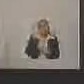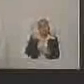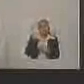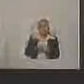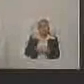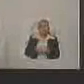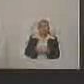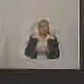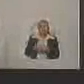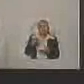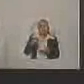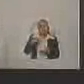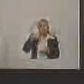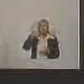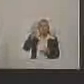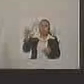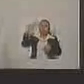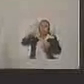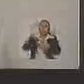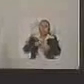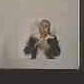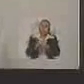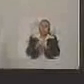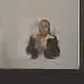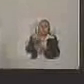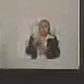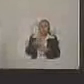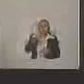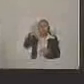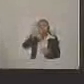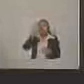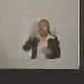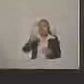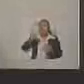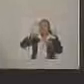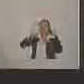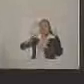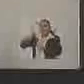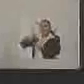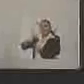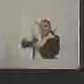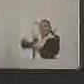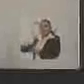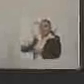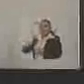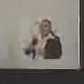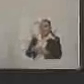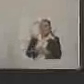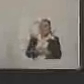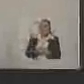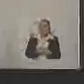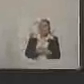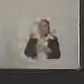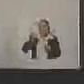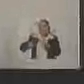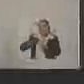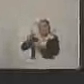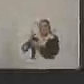eje fundamental que tengo para la propuesta de cero ambulantaje sin dejar, muchas gracias, sin